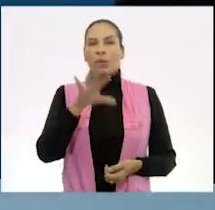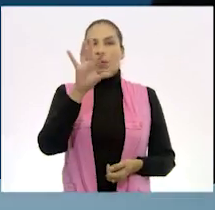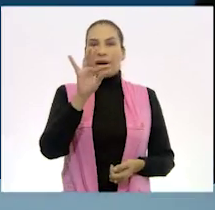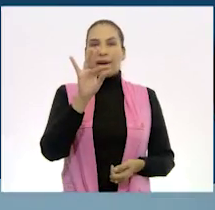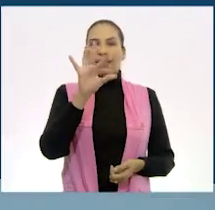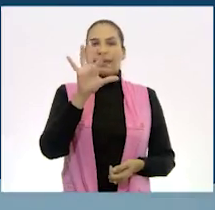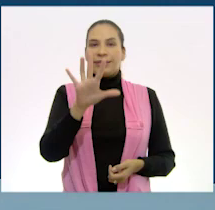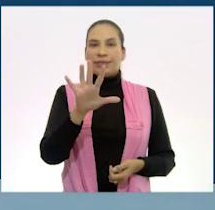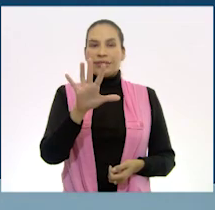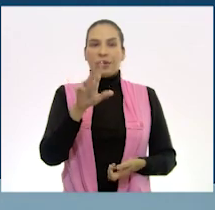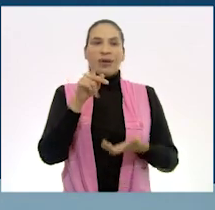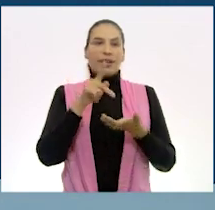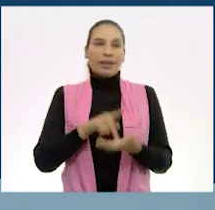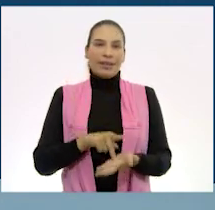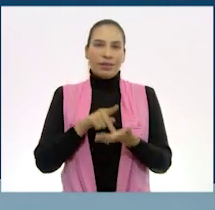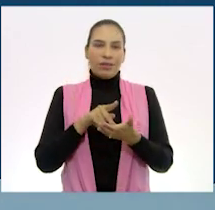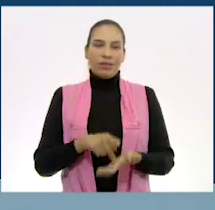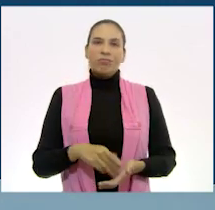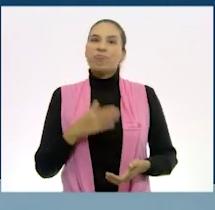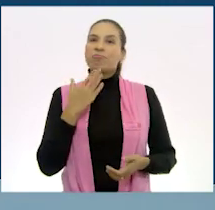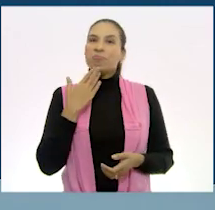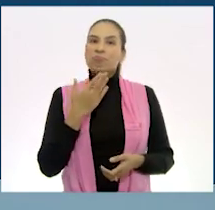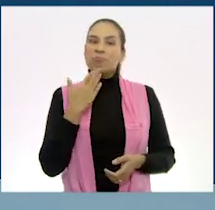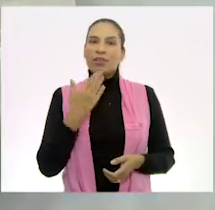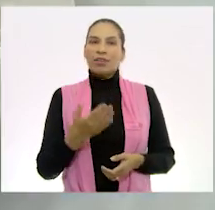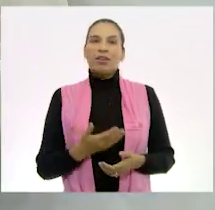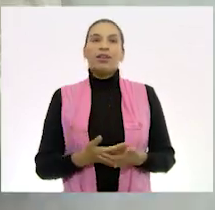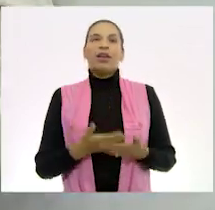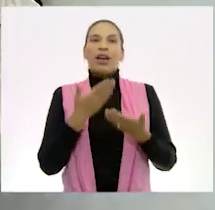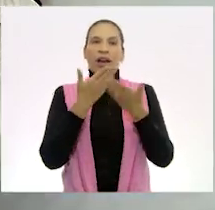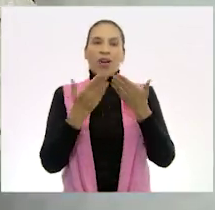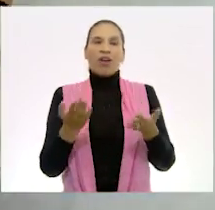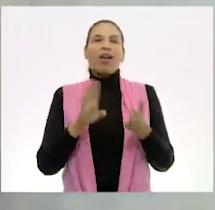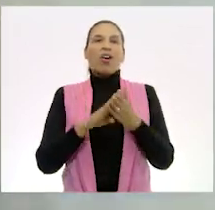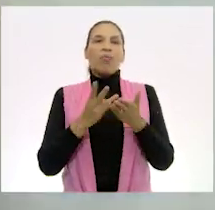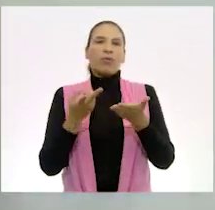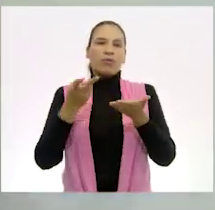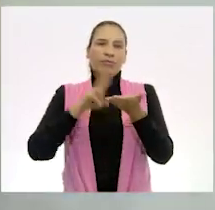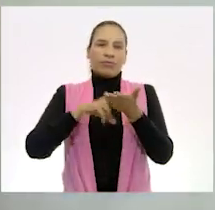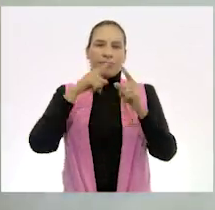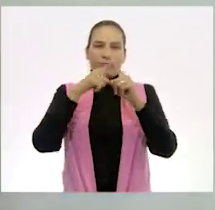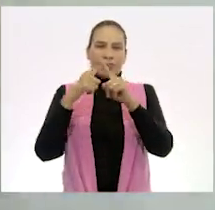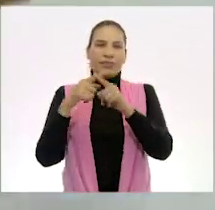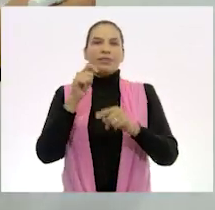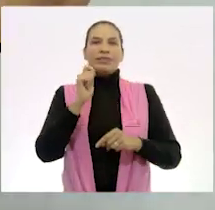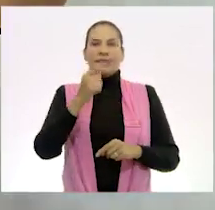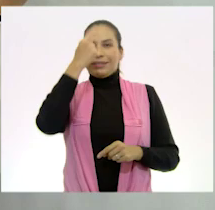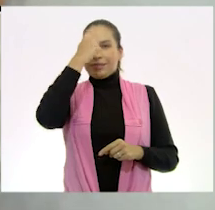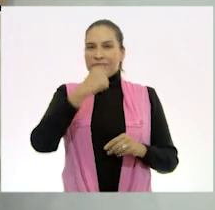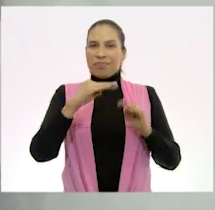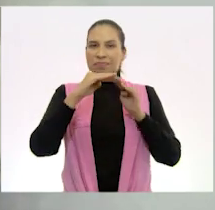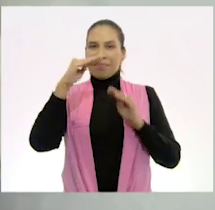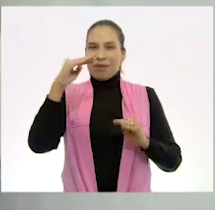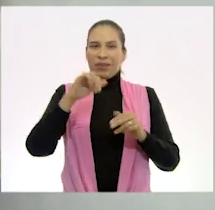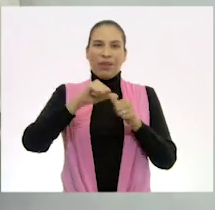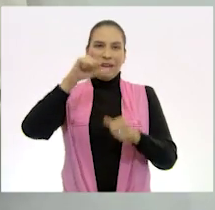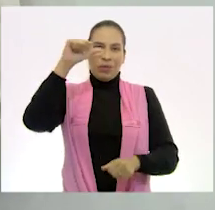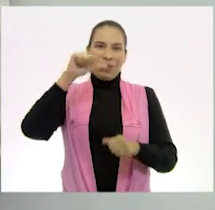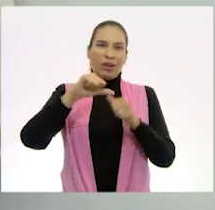45 kilos. Muy bien, entonces vamos a multiplicar la estatura por la estatura.